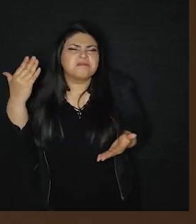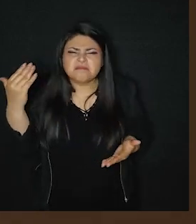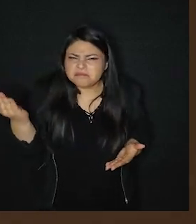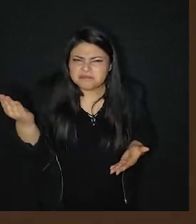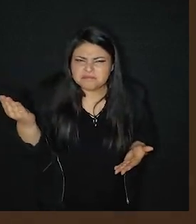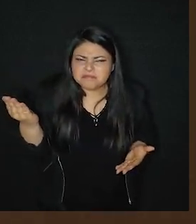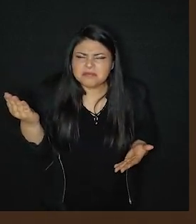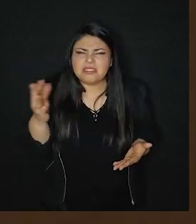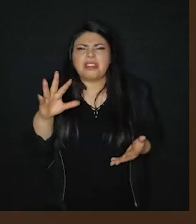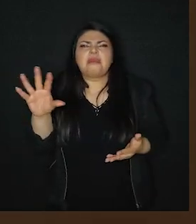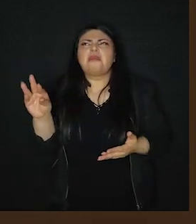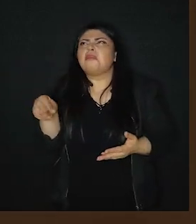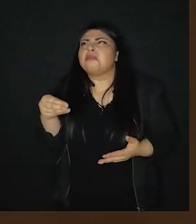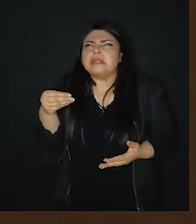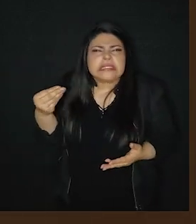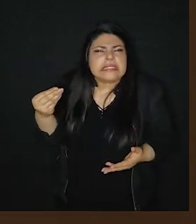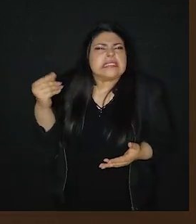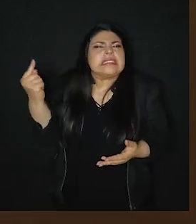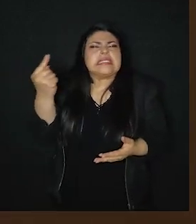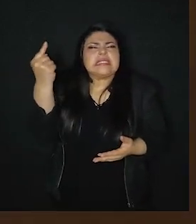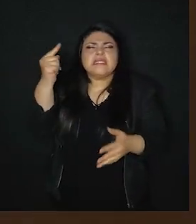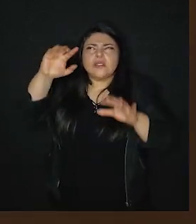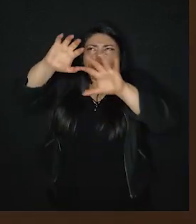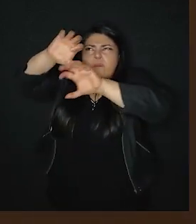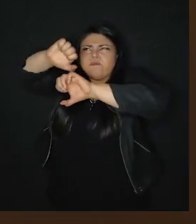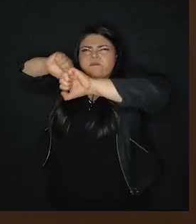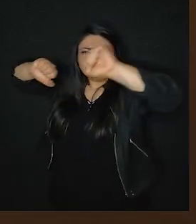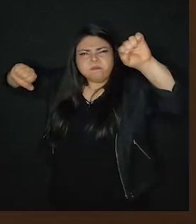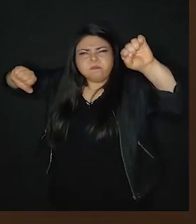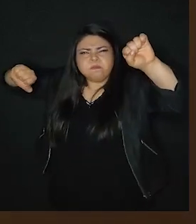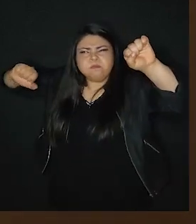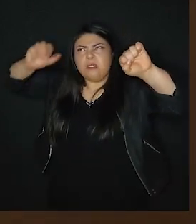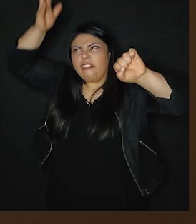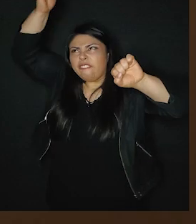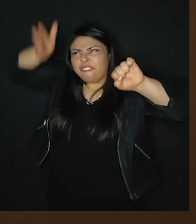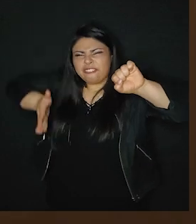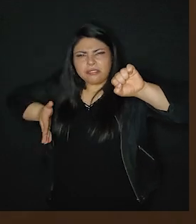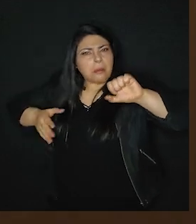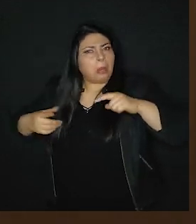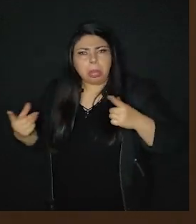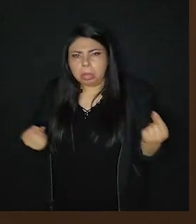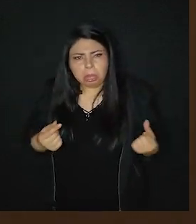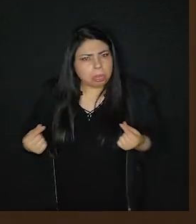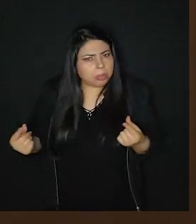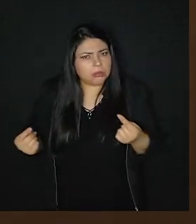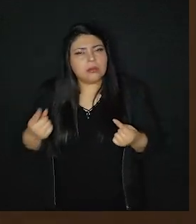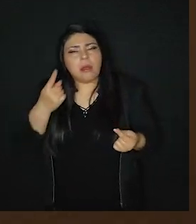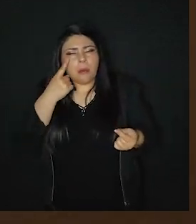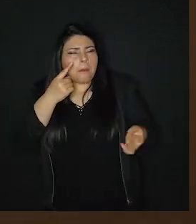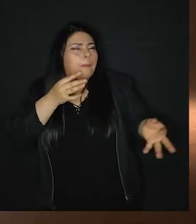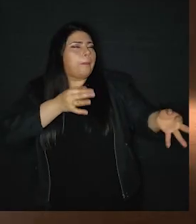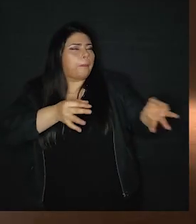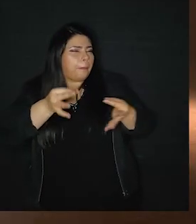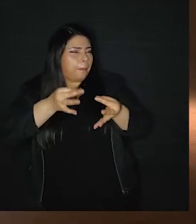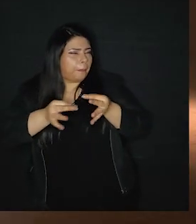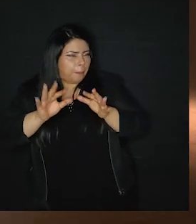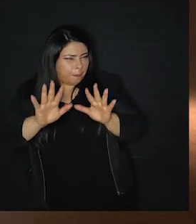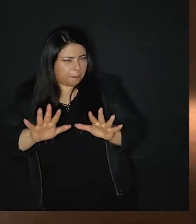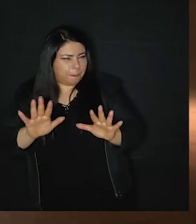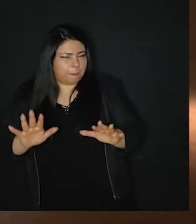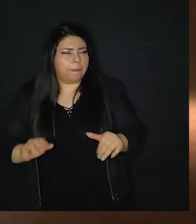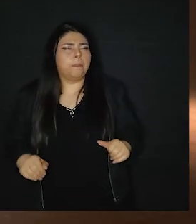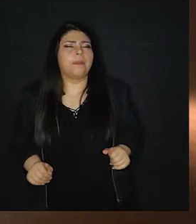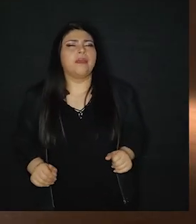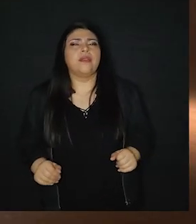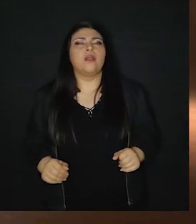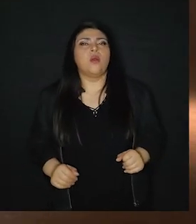y el hecho que se haya rasgado el velo Pues en el tiempo que me queda lo voy a intentar explicar Espero no quedarme